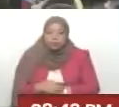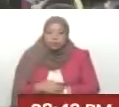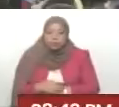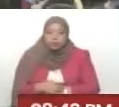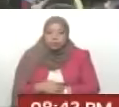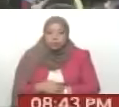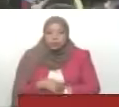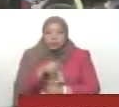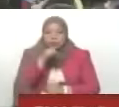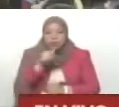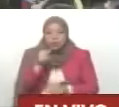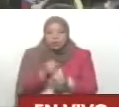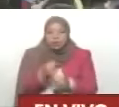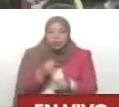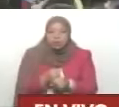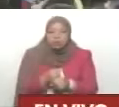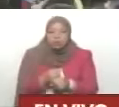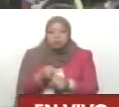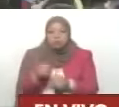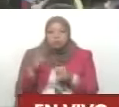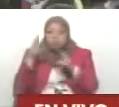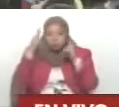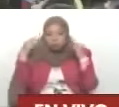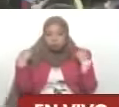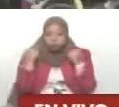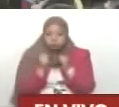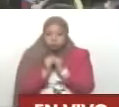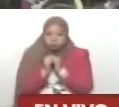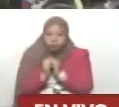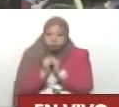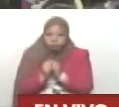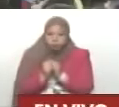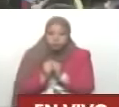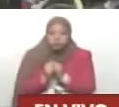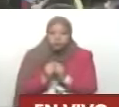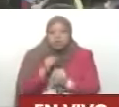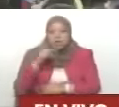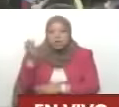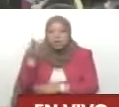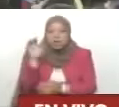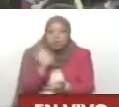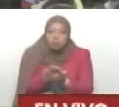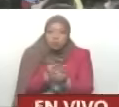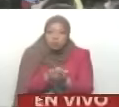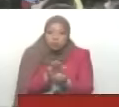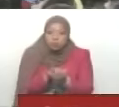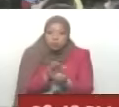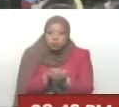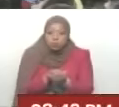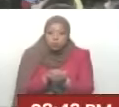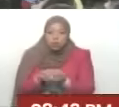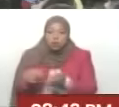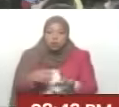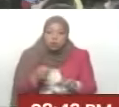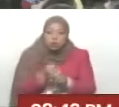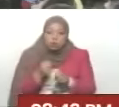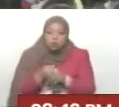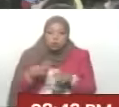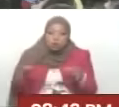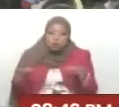con Vallita aquí, con la Virgen del Valle. Se hizo viral. Y la bandera de Nueva Esparta. Eso corrió en todos los